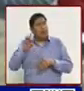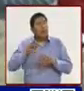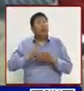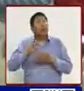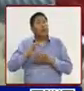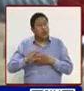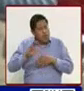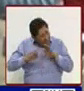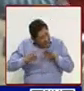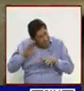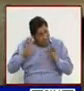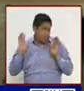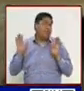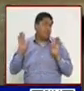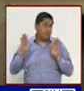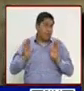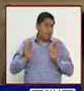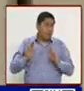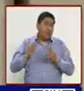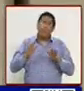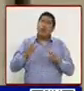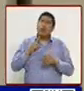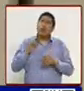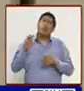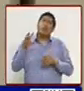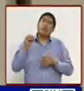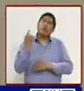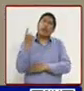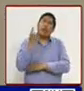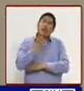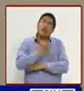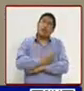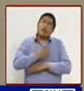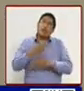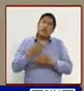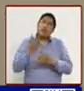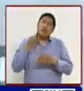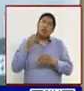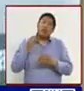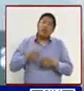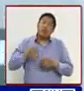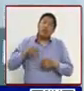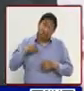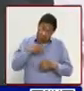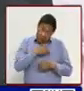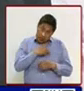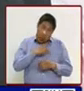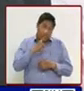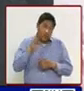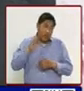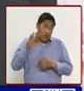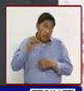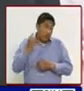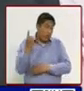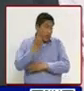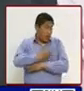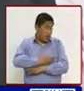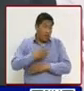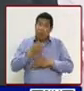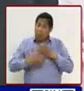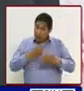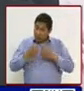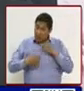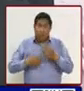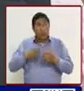octubre, ¿no? Considerando que tenemos 150 días previos o necesitamos 150 días para realizar el